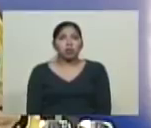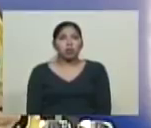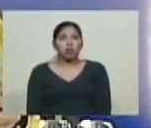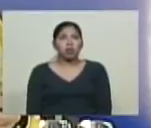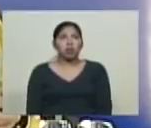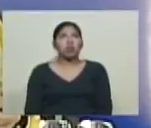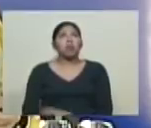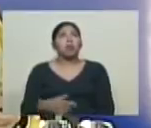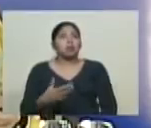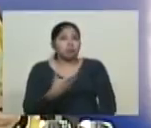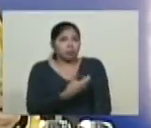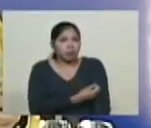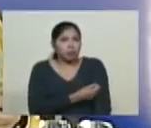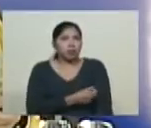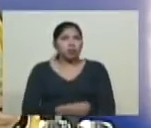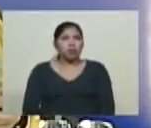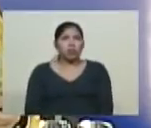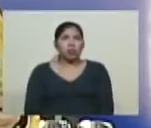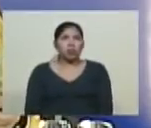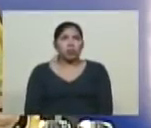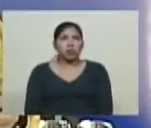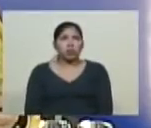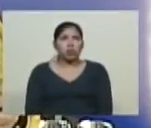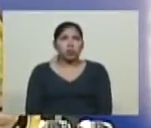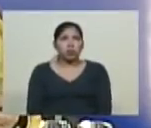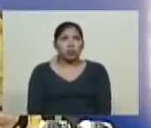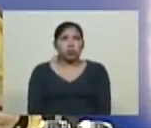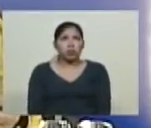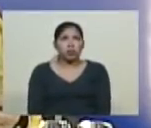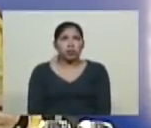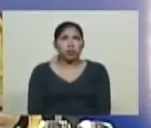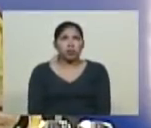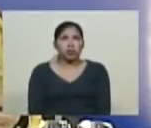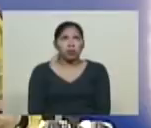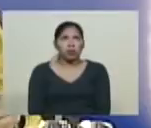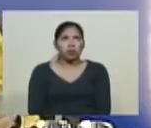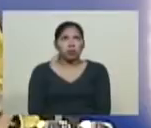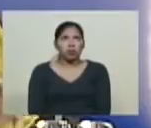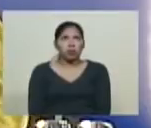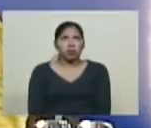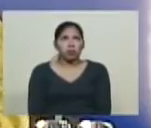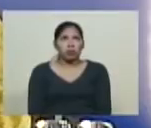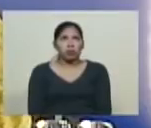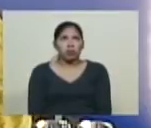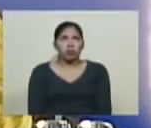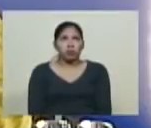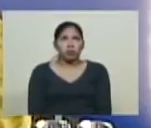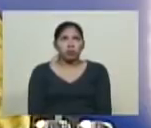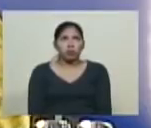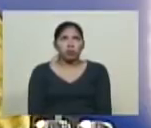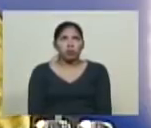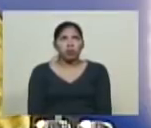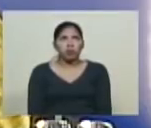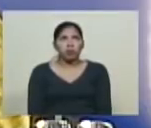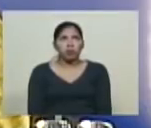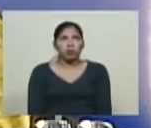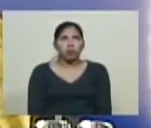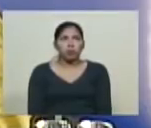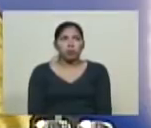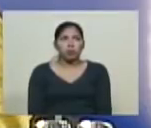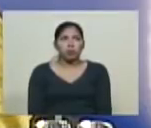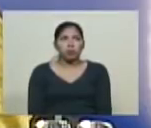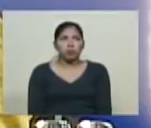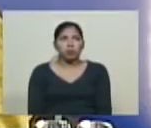la meningitis y las neumonías. Muy importante. Pero además vamos con todo